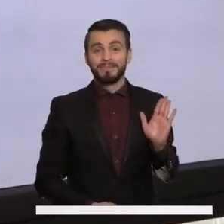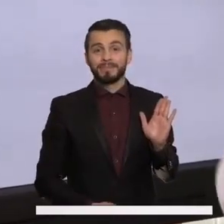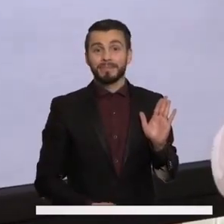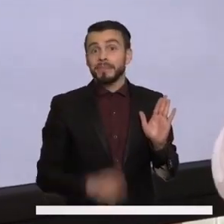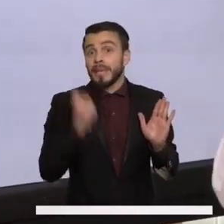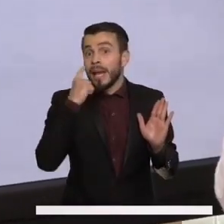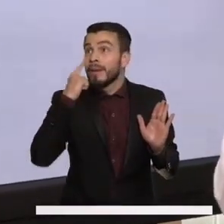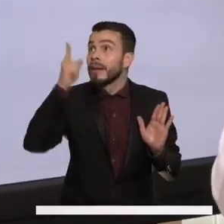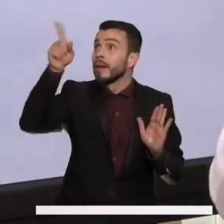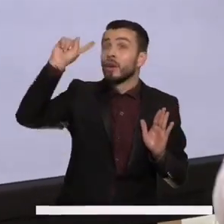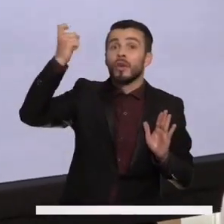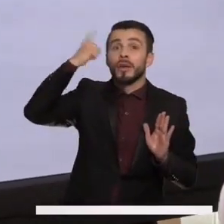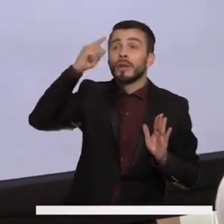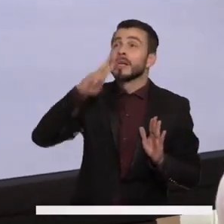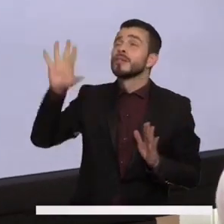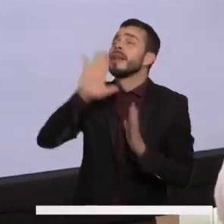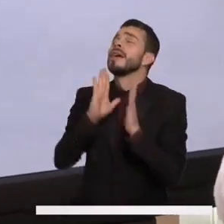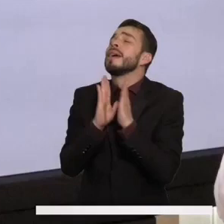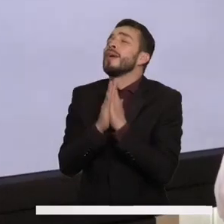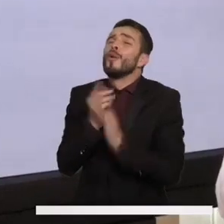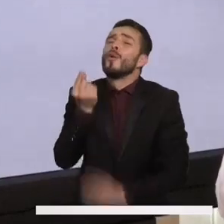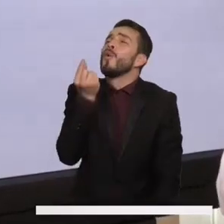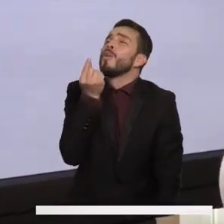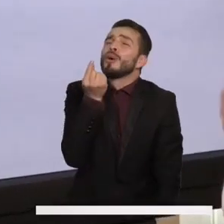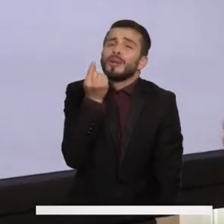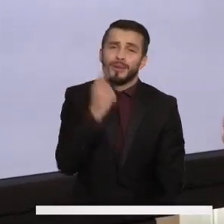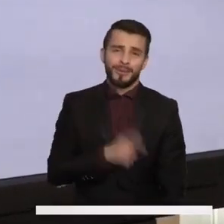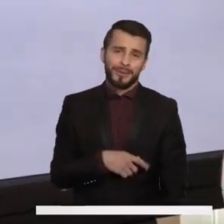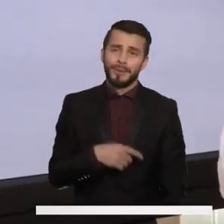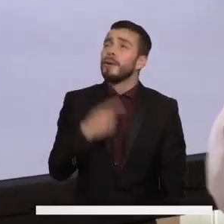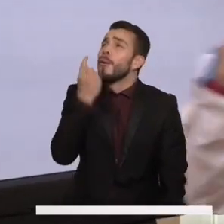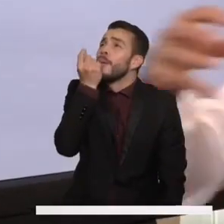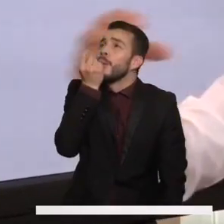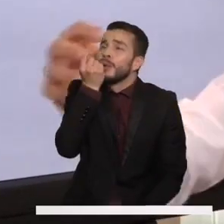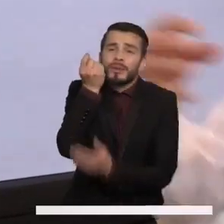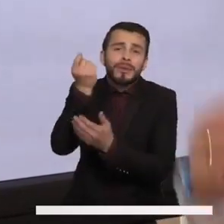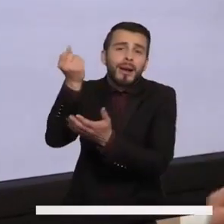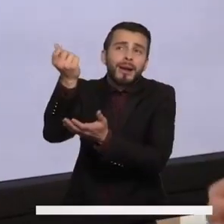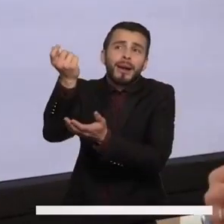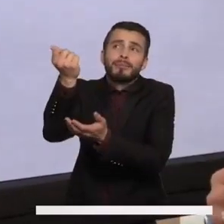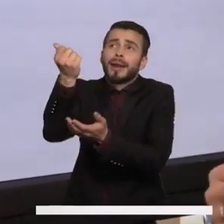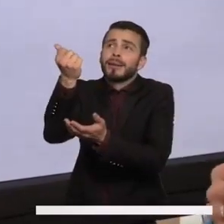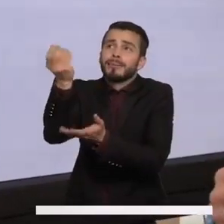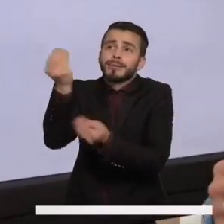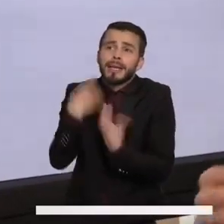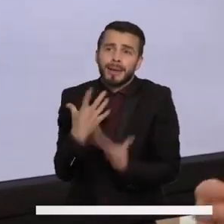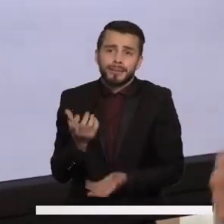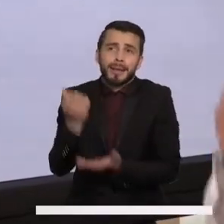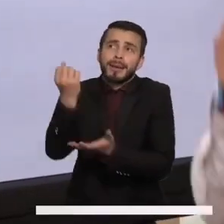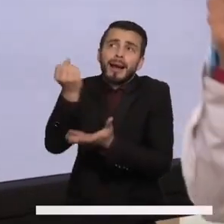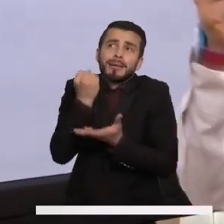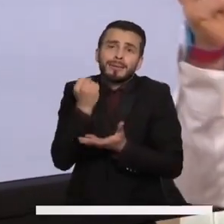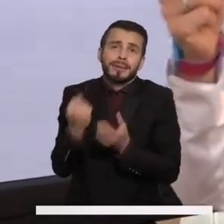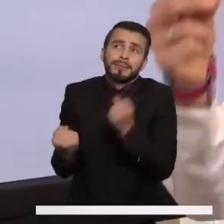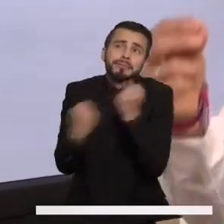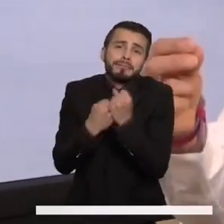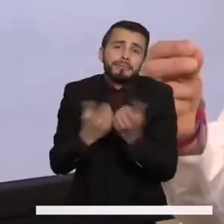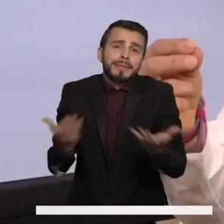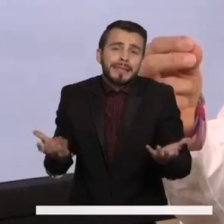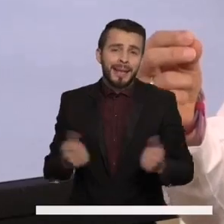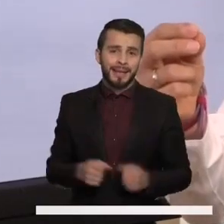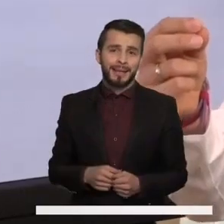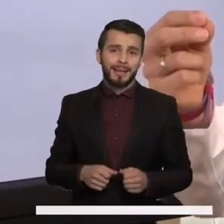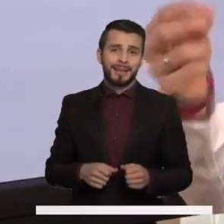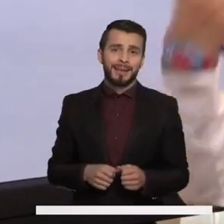pone aunque sea un centavo para ayudarnos en este periodo de cuarentena a tener más